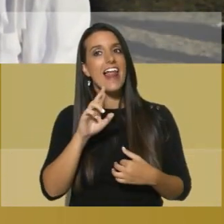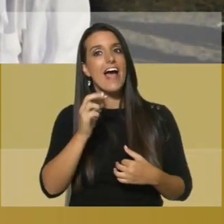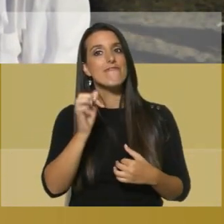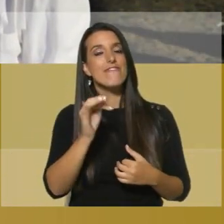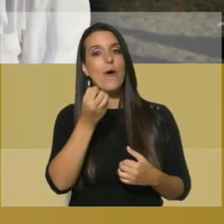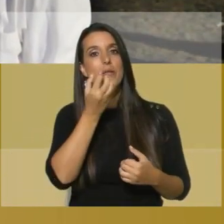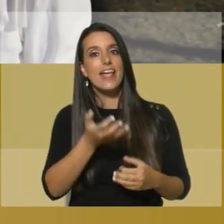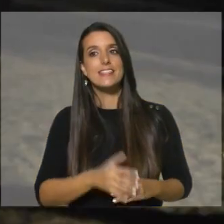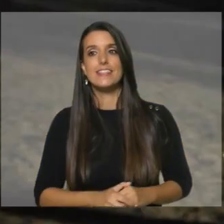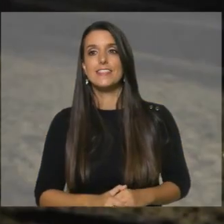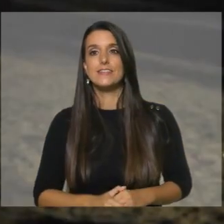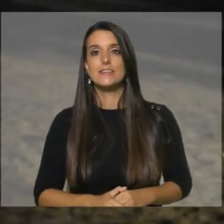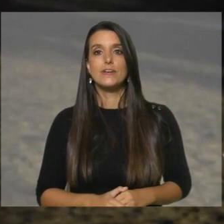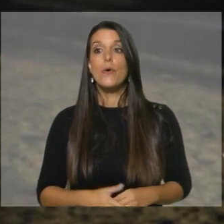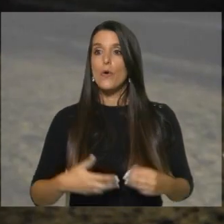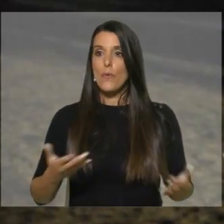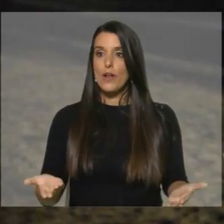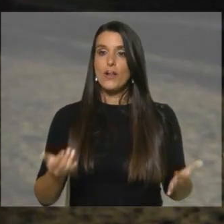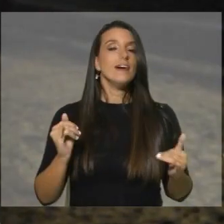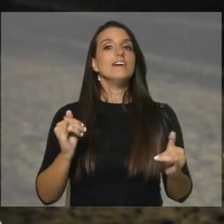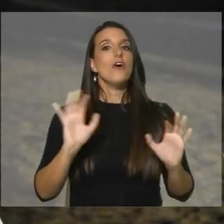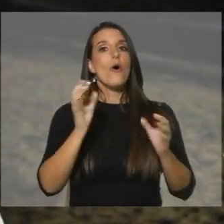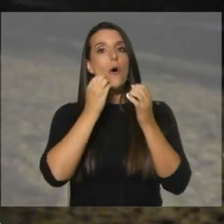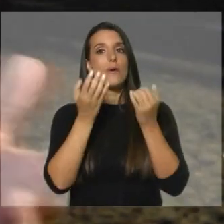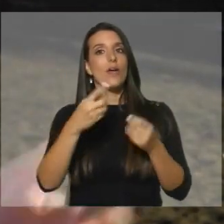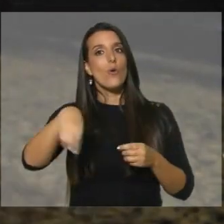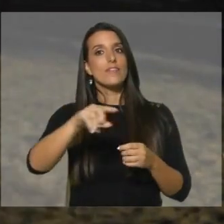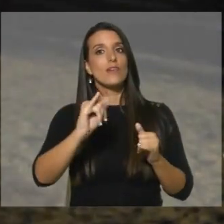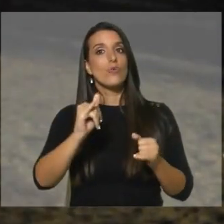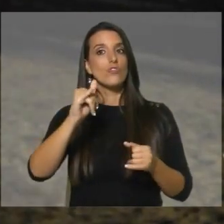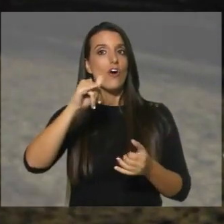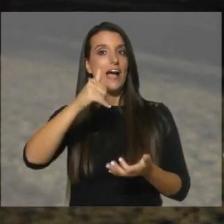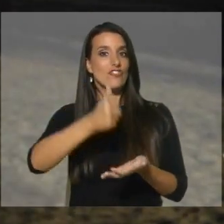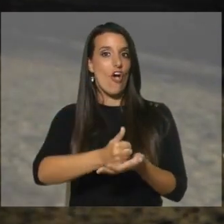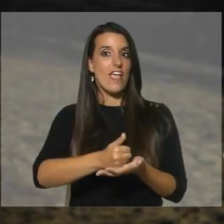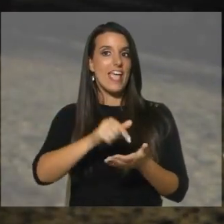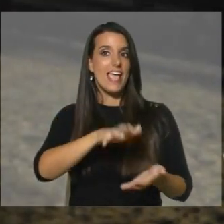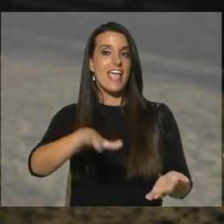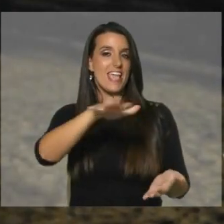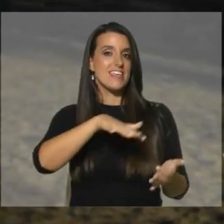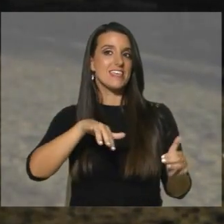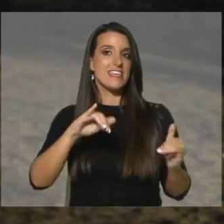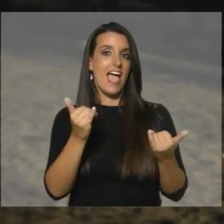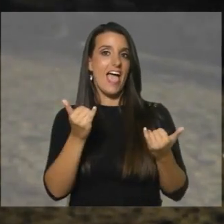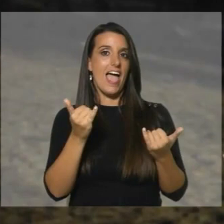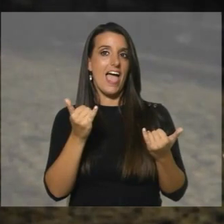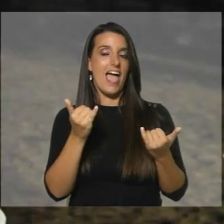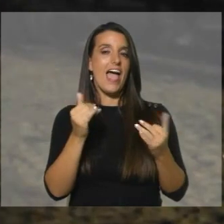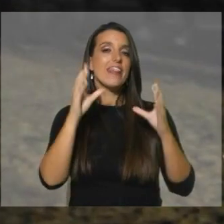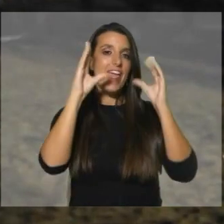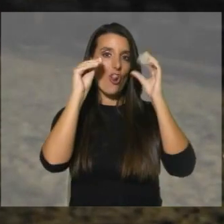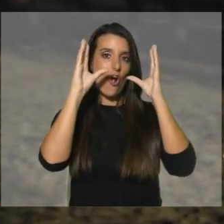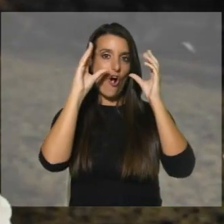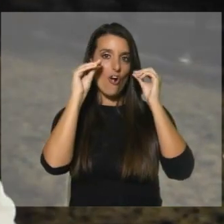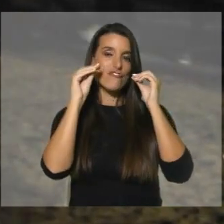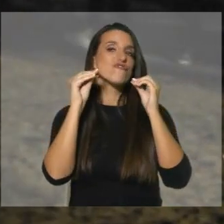adelante. Bueno, ¿qué tal? ¿Cómo están ustedes? Nos encontramos, sí, justamente ya cayó la nochecita,